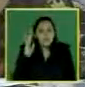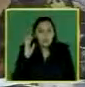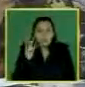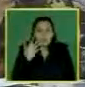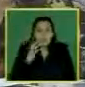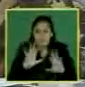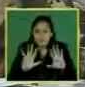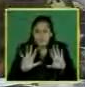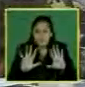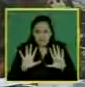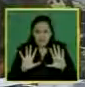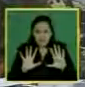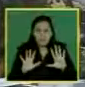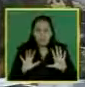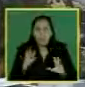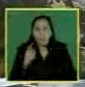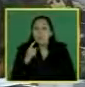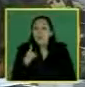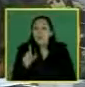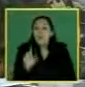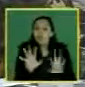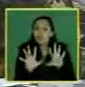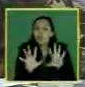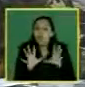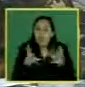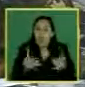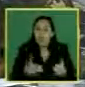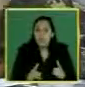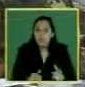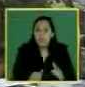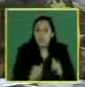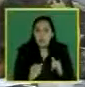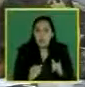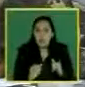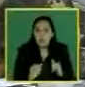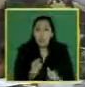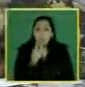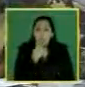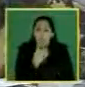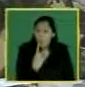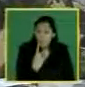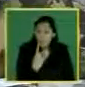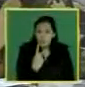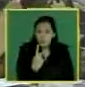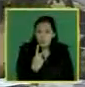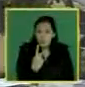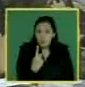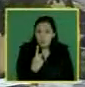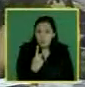dice, que tú tengas 10 hijos y que uno sea un retrasado.